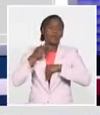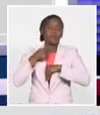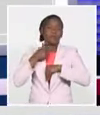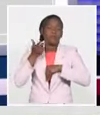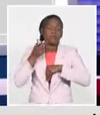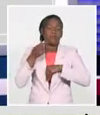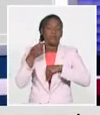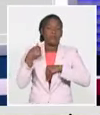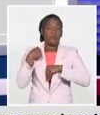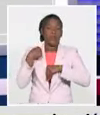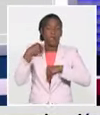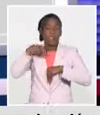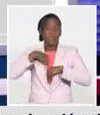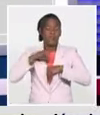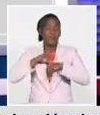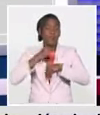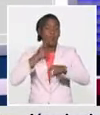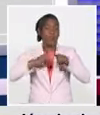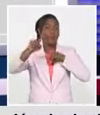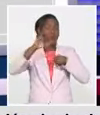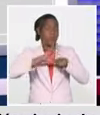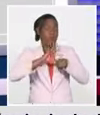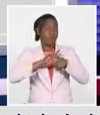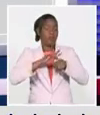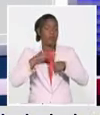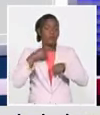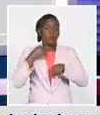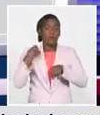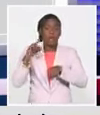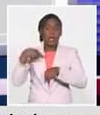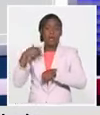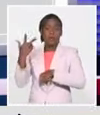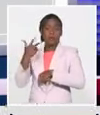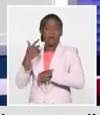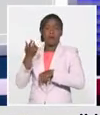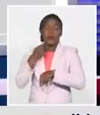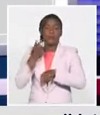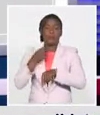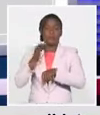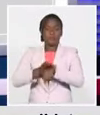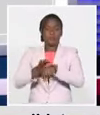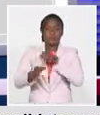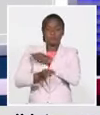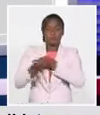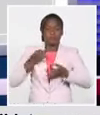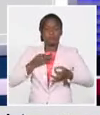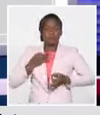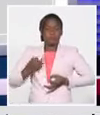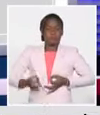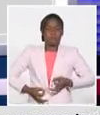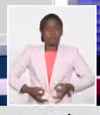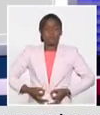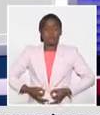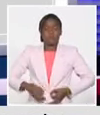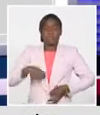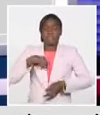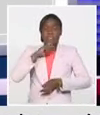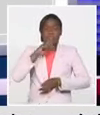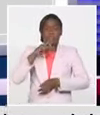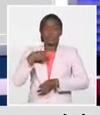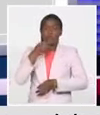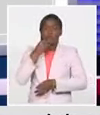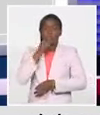vacunados, que puedan tener lo que le llamamos culebrina o el herpes zóster, o puedan tener linfangitis en una